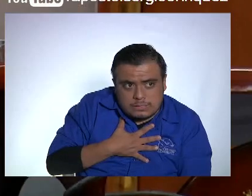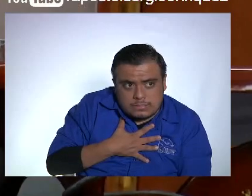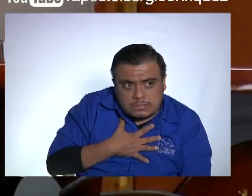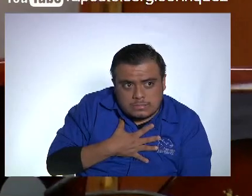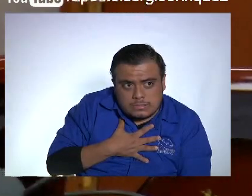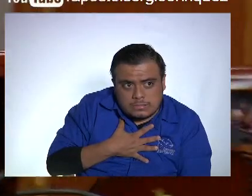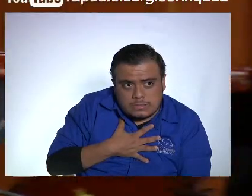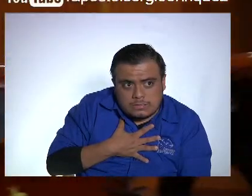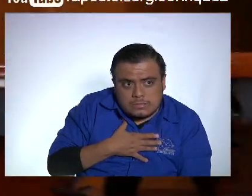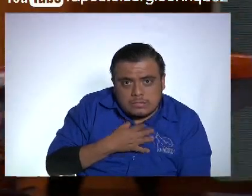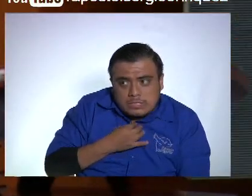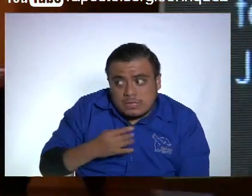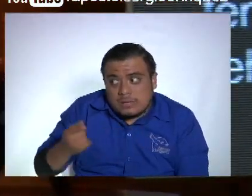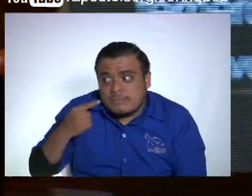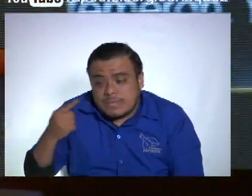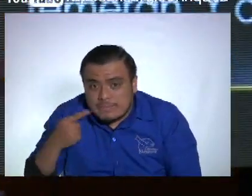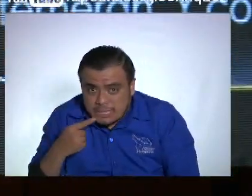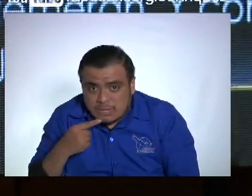pecado.